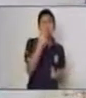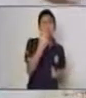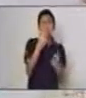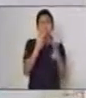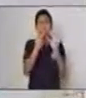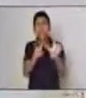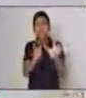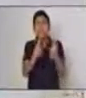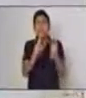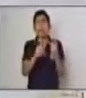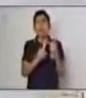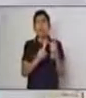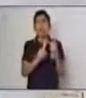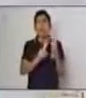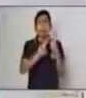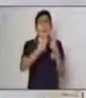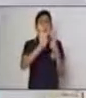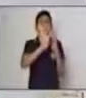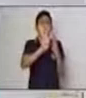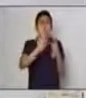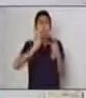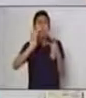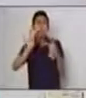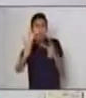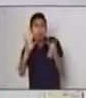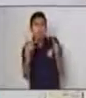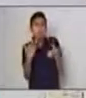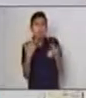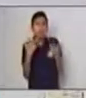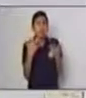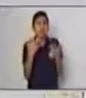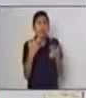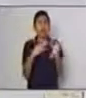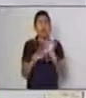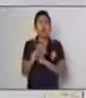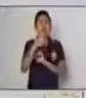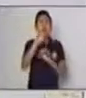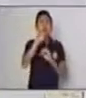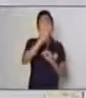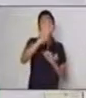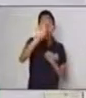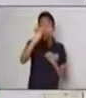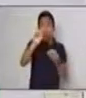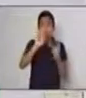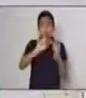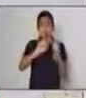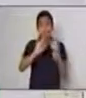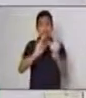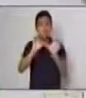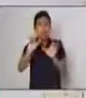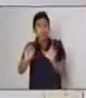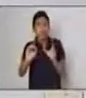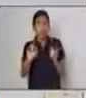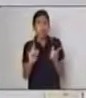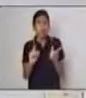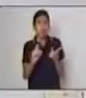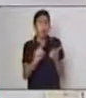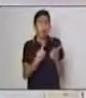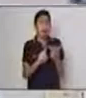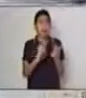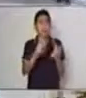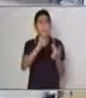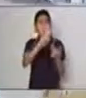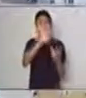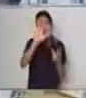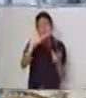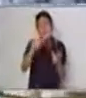27 y 43, por ejemplo, o 30 y 60,